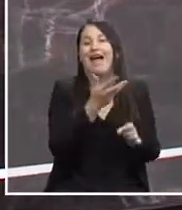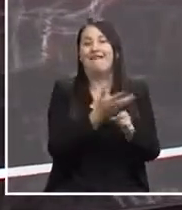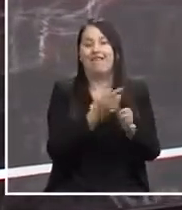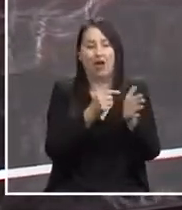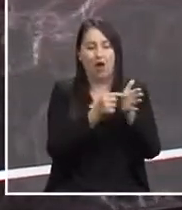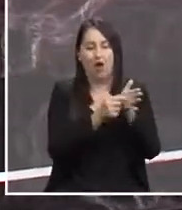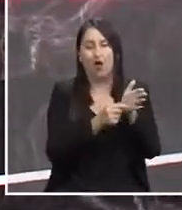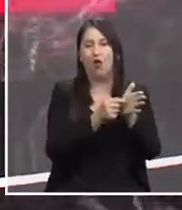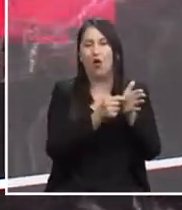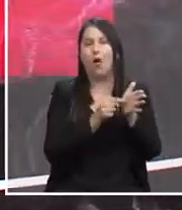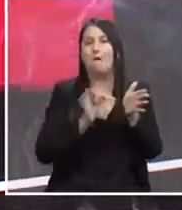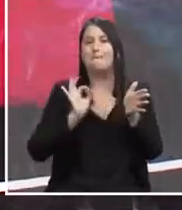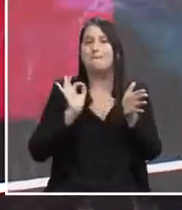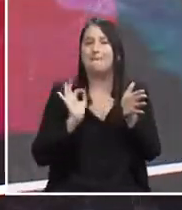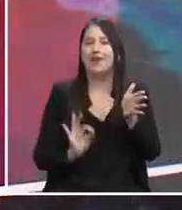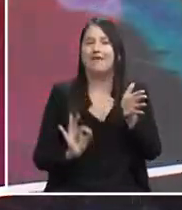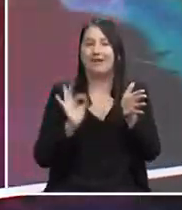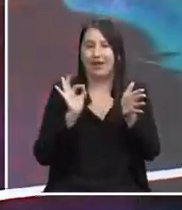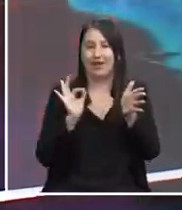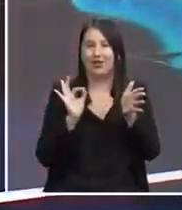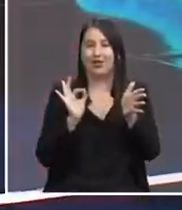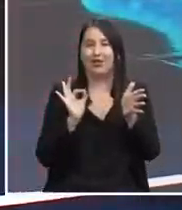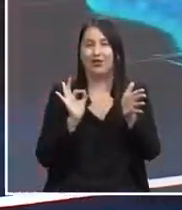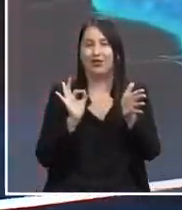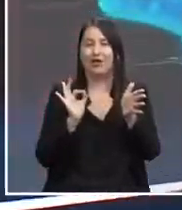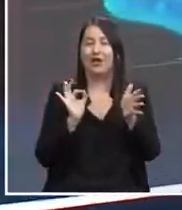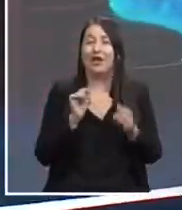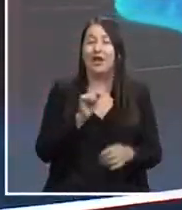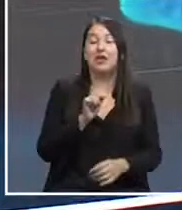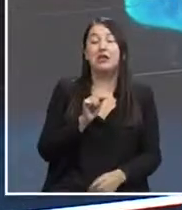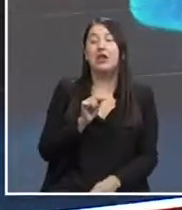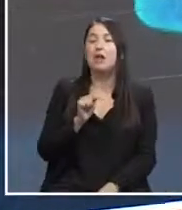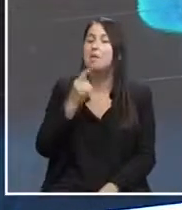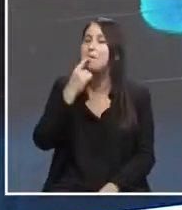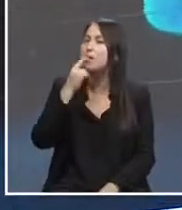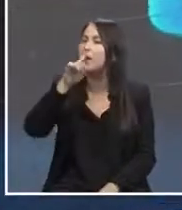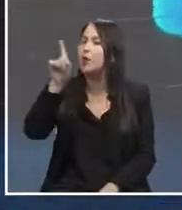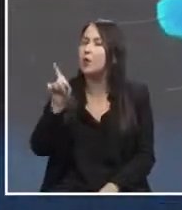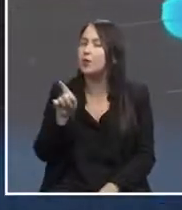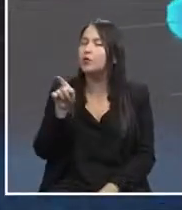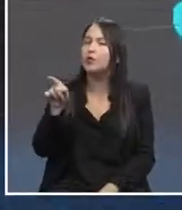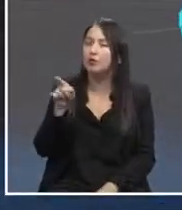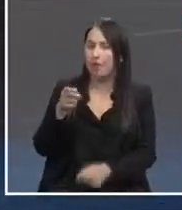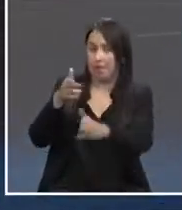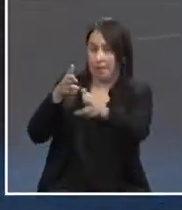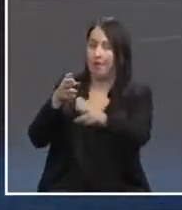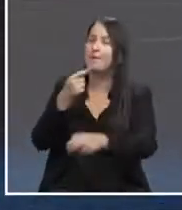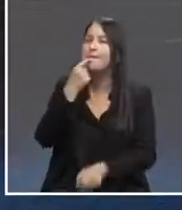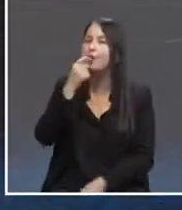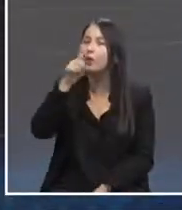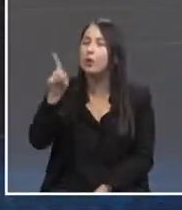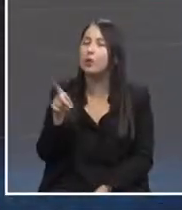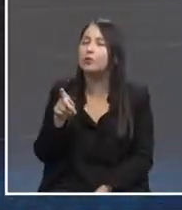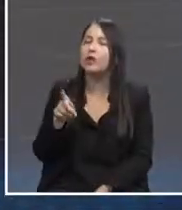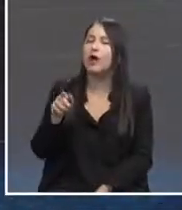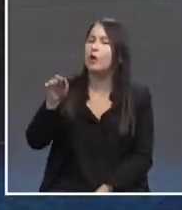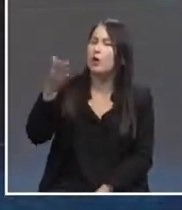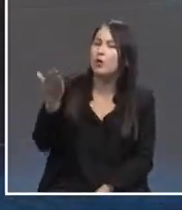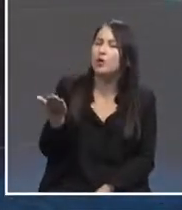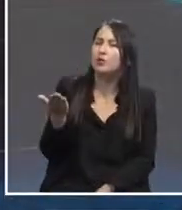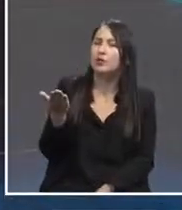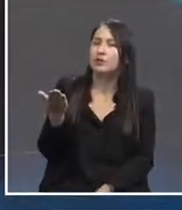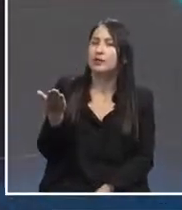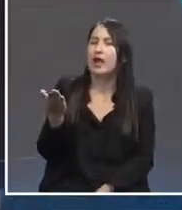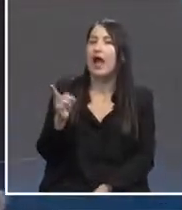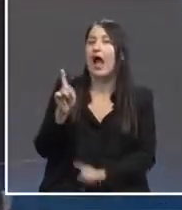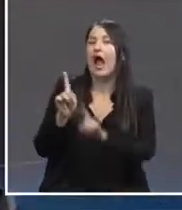perfecto. Y este gallo le pregunta al tirador tejano y le dice, ¿usted ha fallado